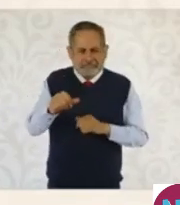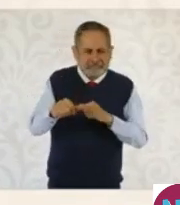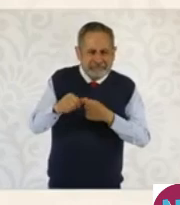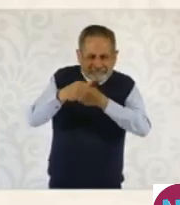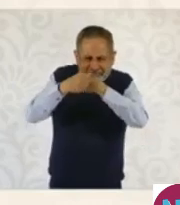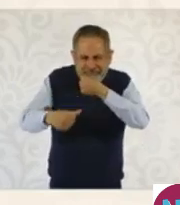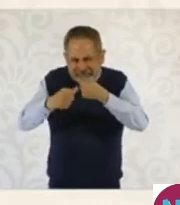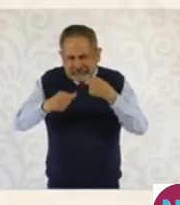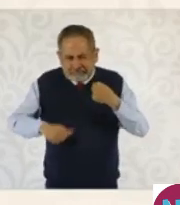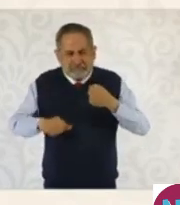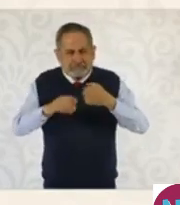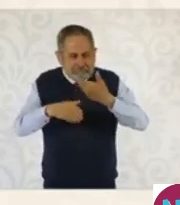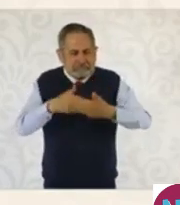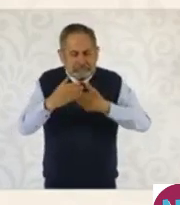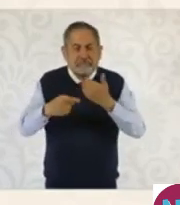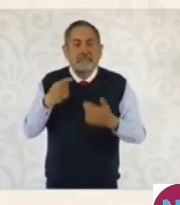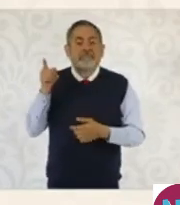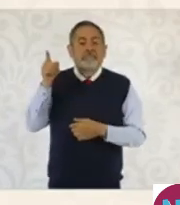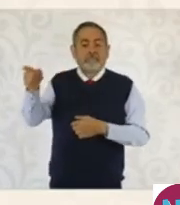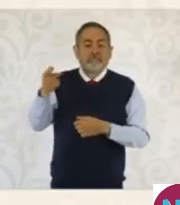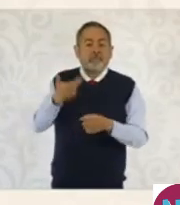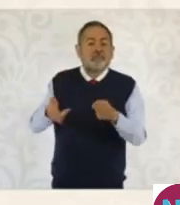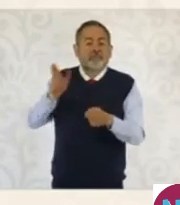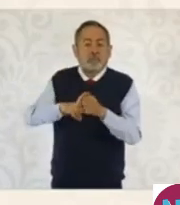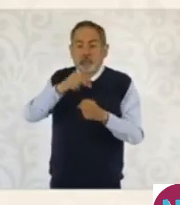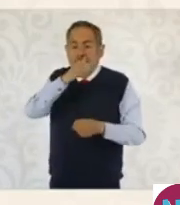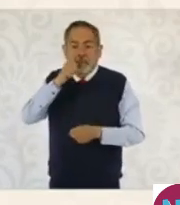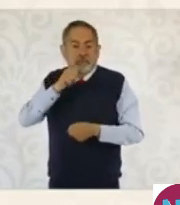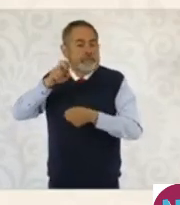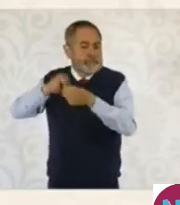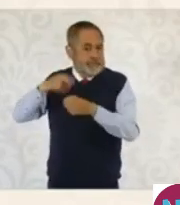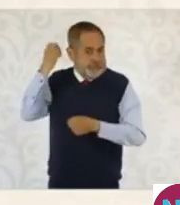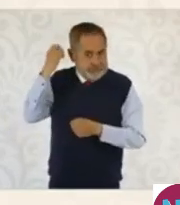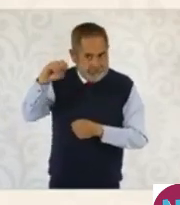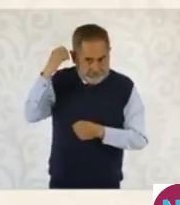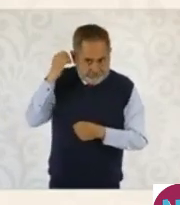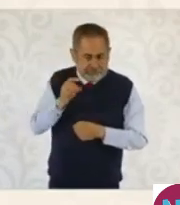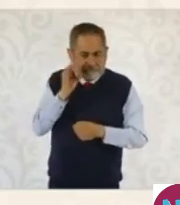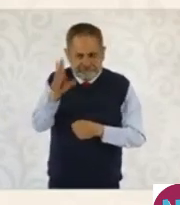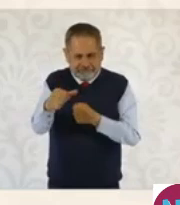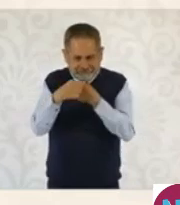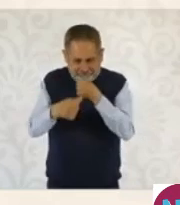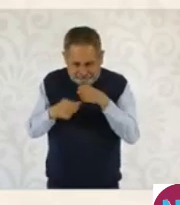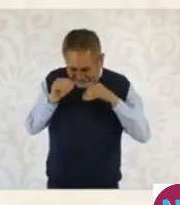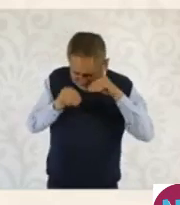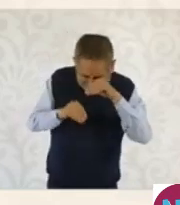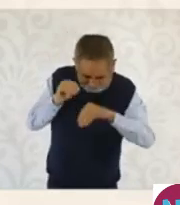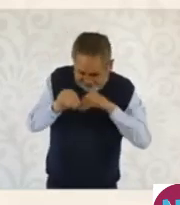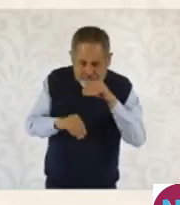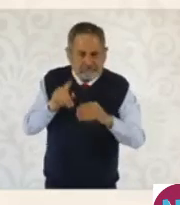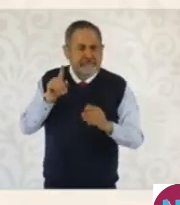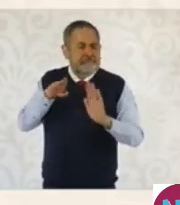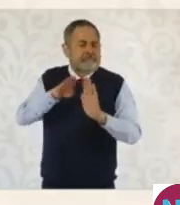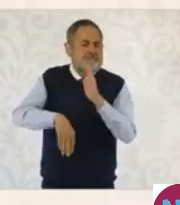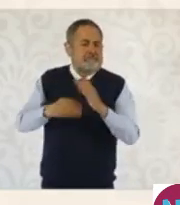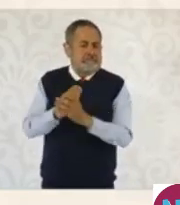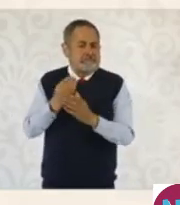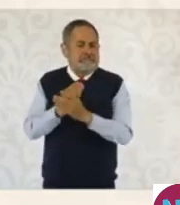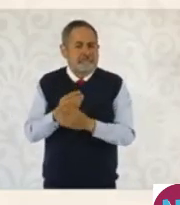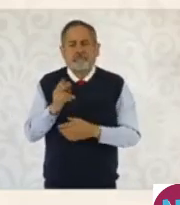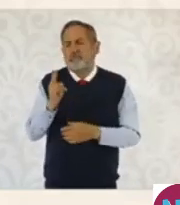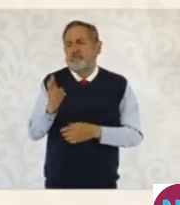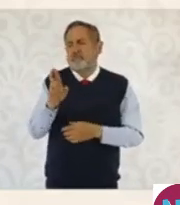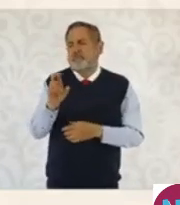procedimientos llevados a cabo en el Hospital Benito Juárez de Oaxaca. Quienes participan en estas jornadas o